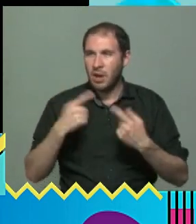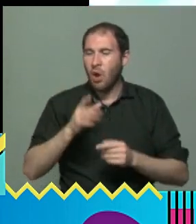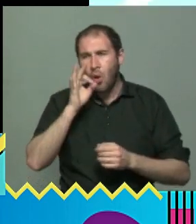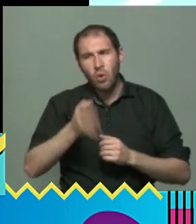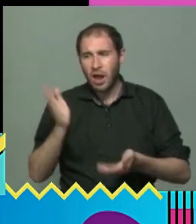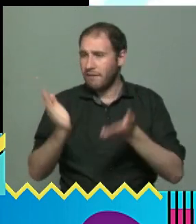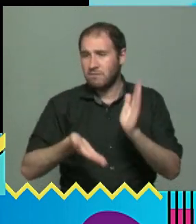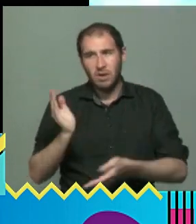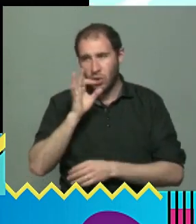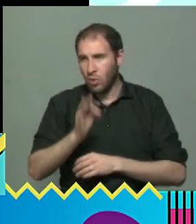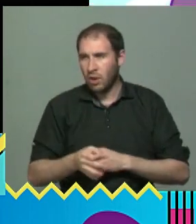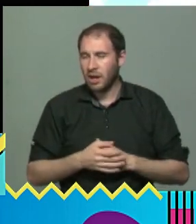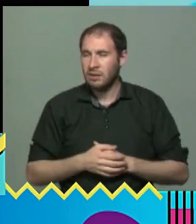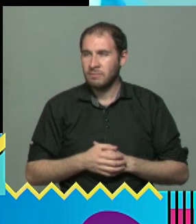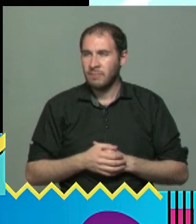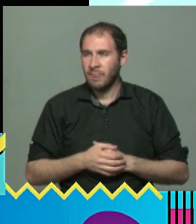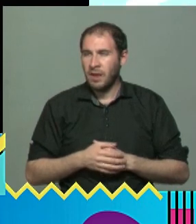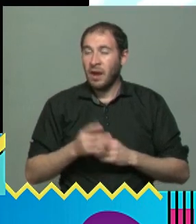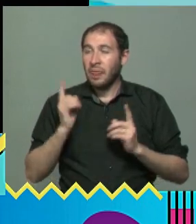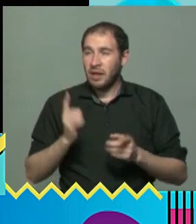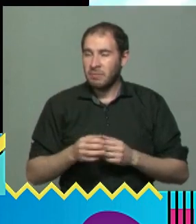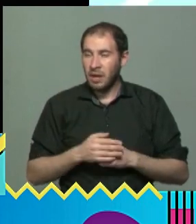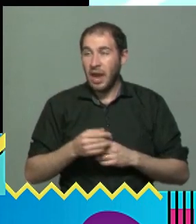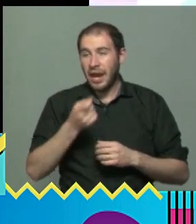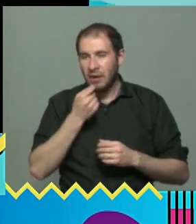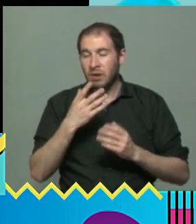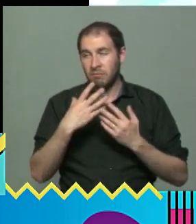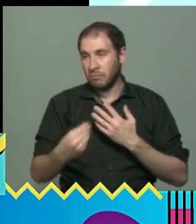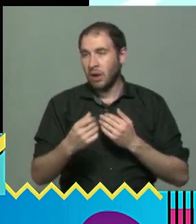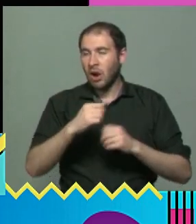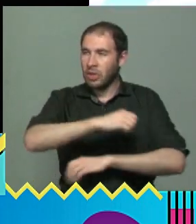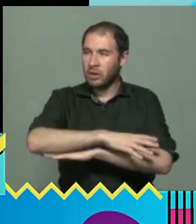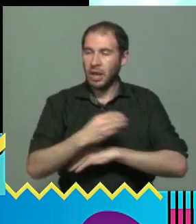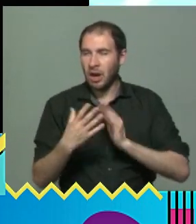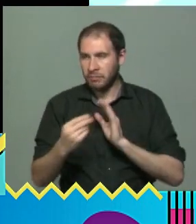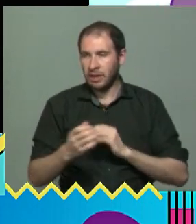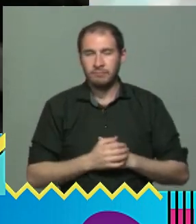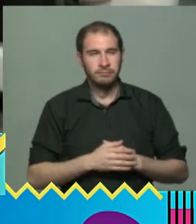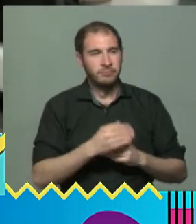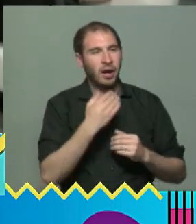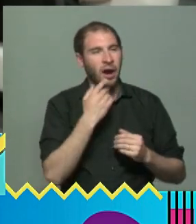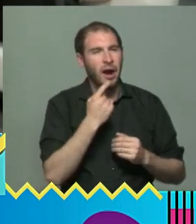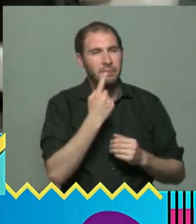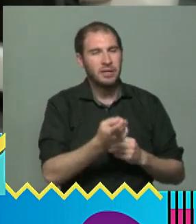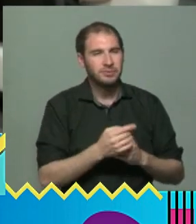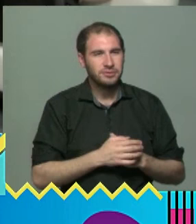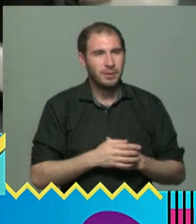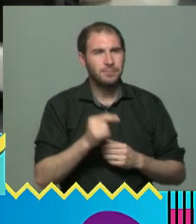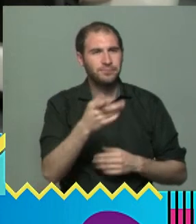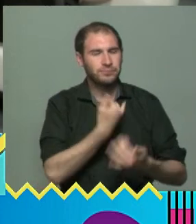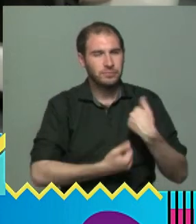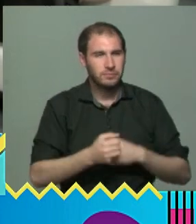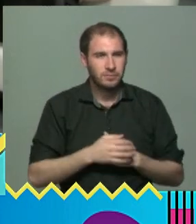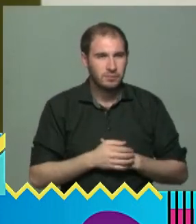con actos violentos, porque el ejemplo también predica conductas. Bien, María, te quería hacer una pregunta. Nos decías